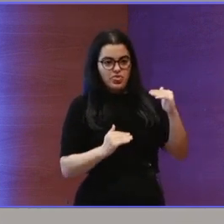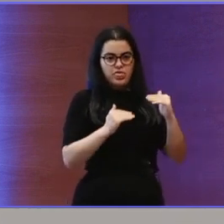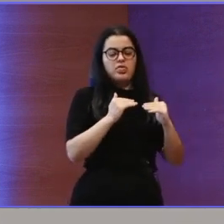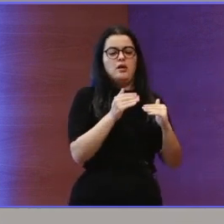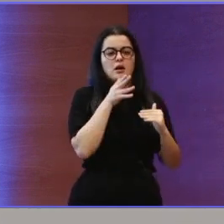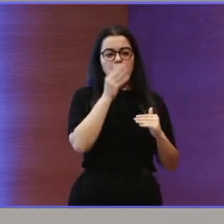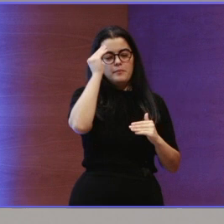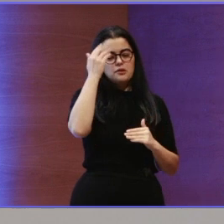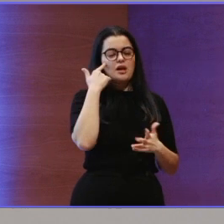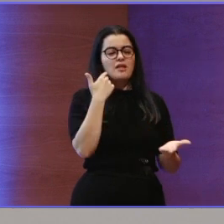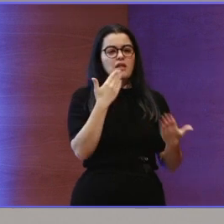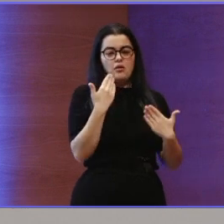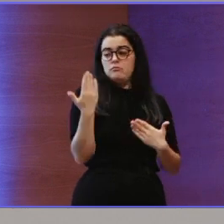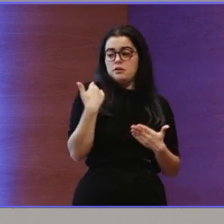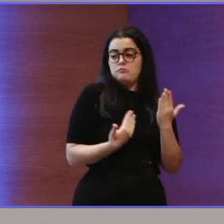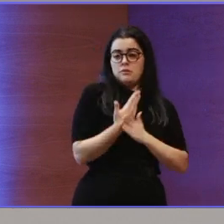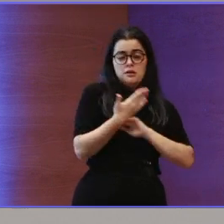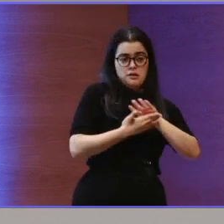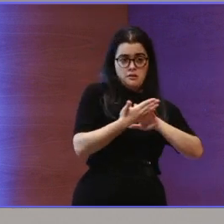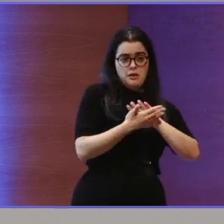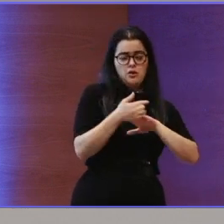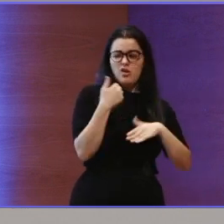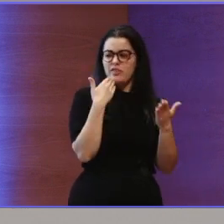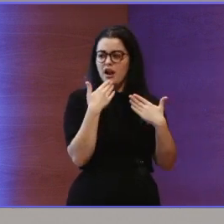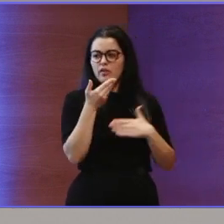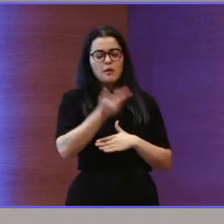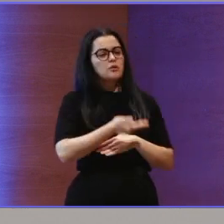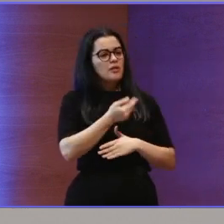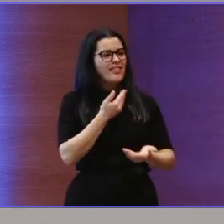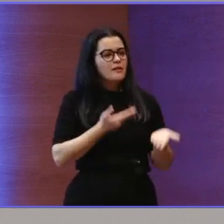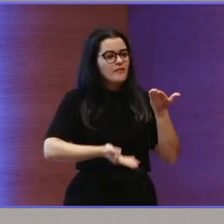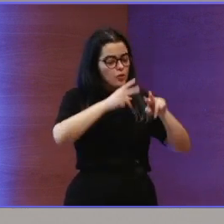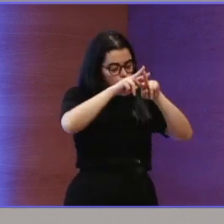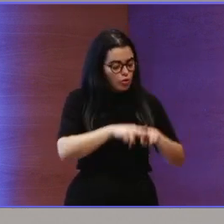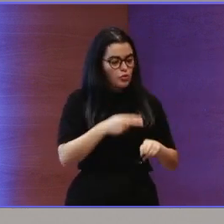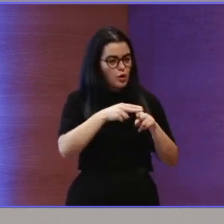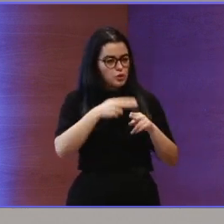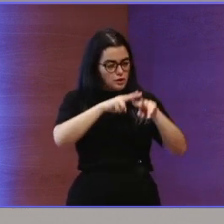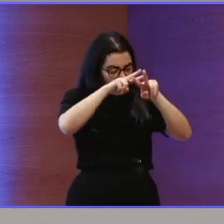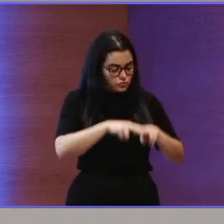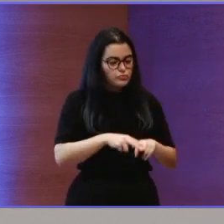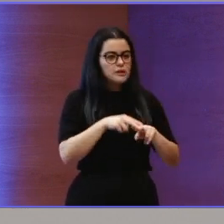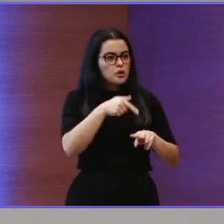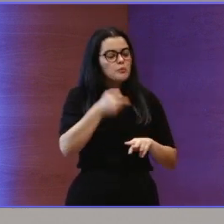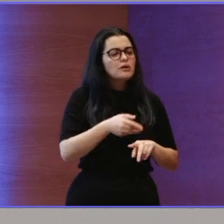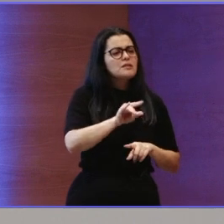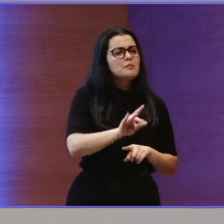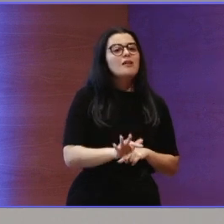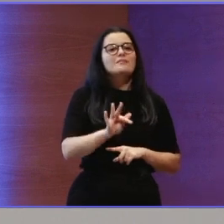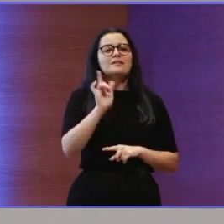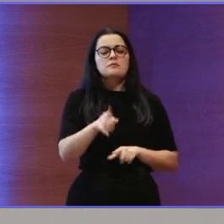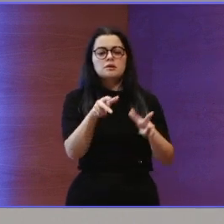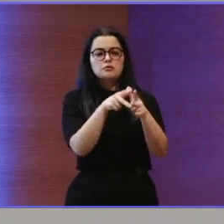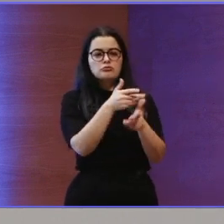hacer diálogo esta mañana se hablaba no hacer diálogo de la importancia de evaluación de las políticas pero también de la importancia de que la